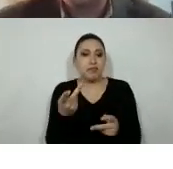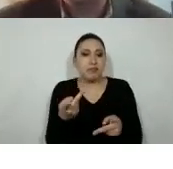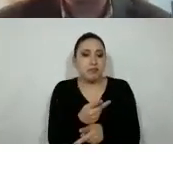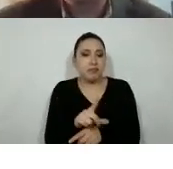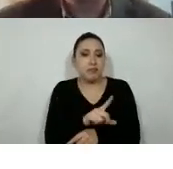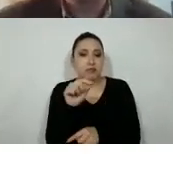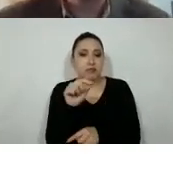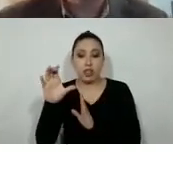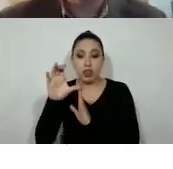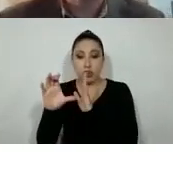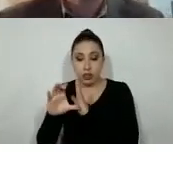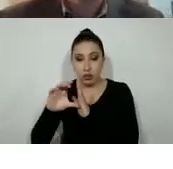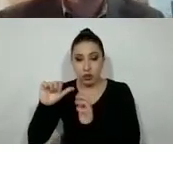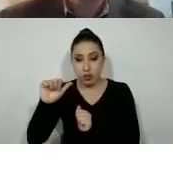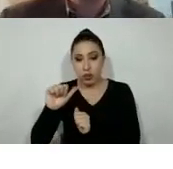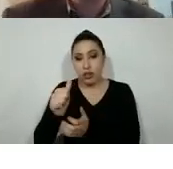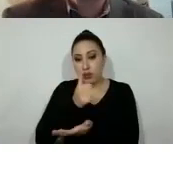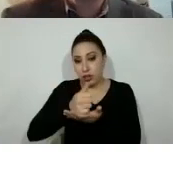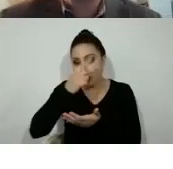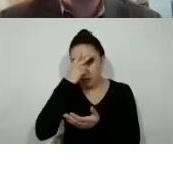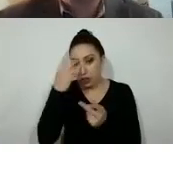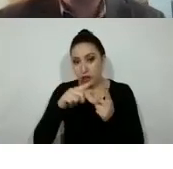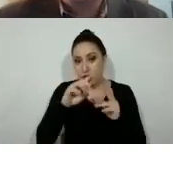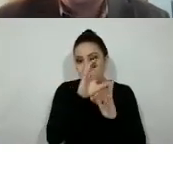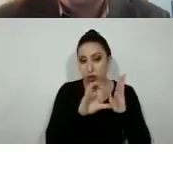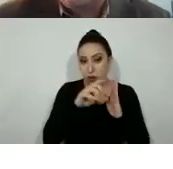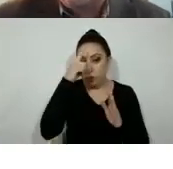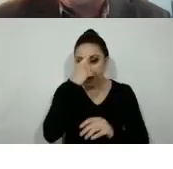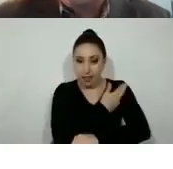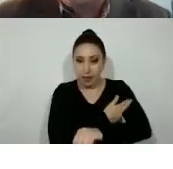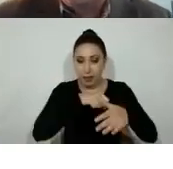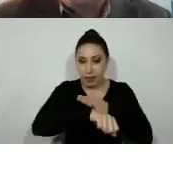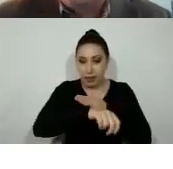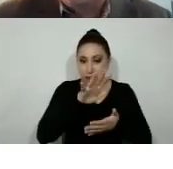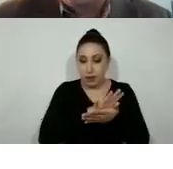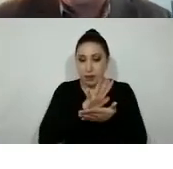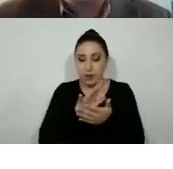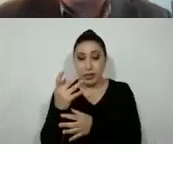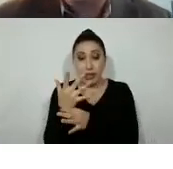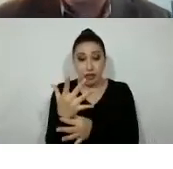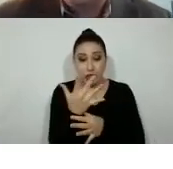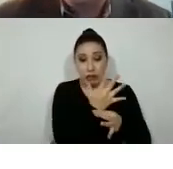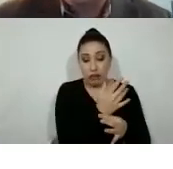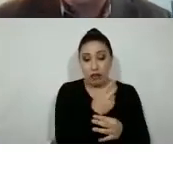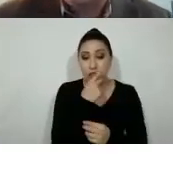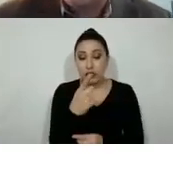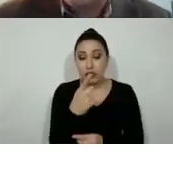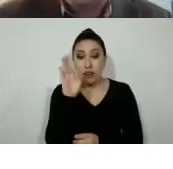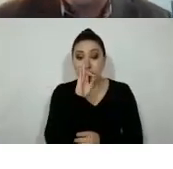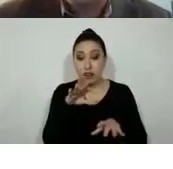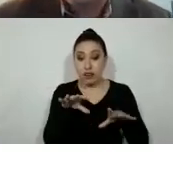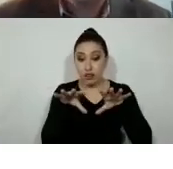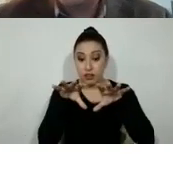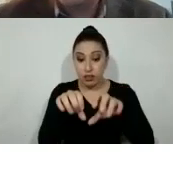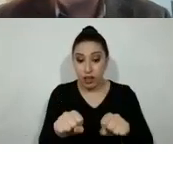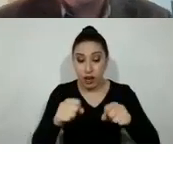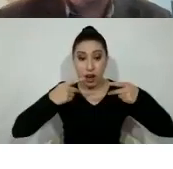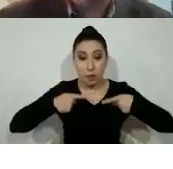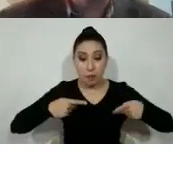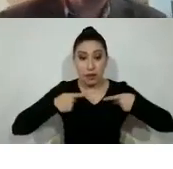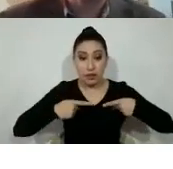Nacional de Procedimientos Penales es que si una persona es detenida cometiendo un delito o después